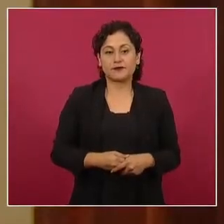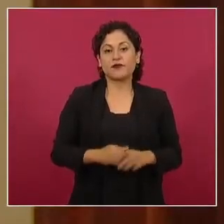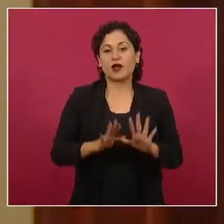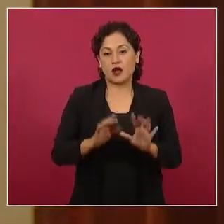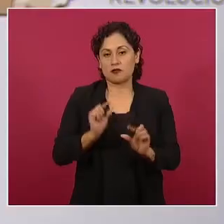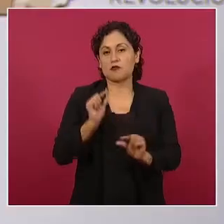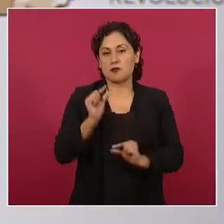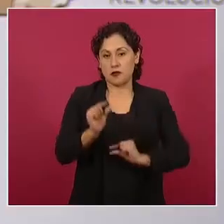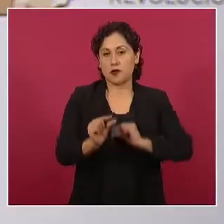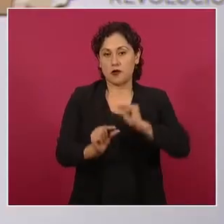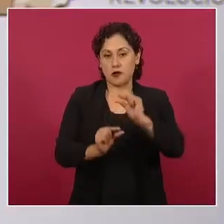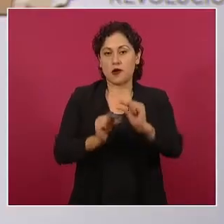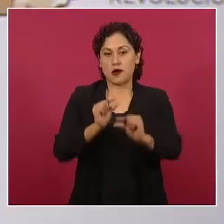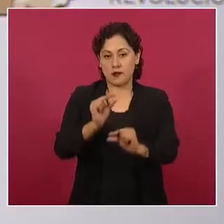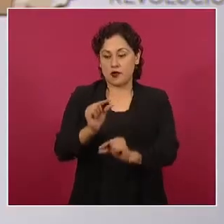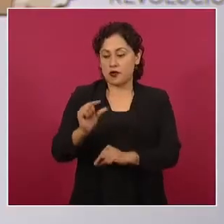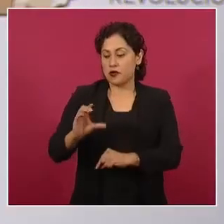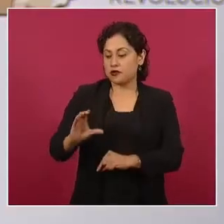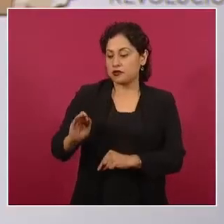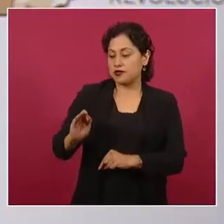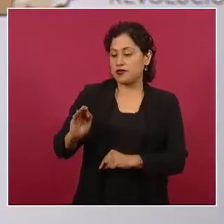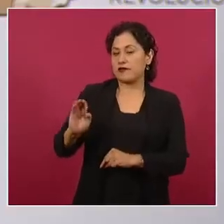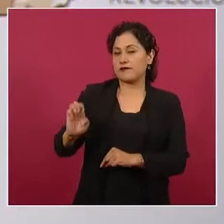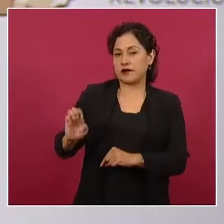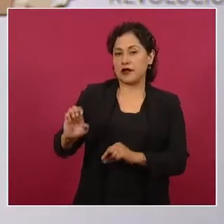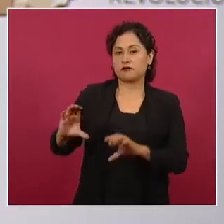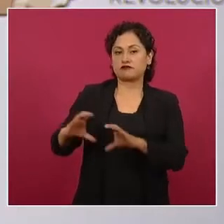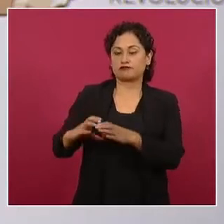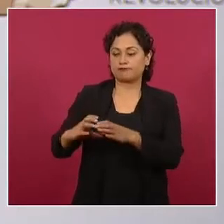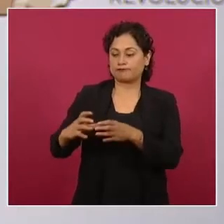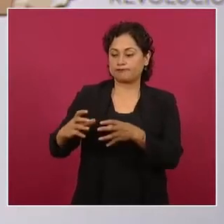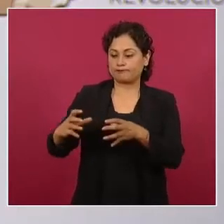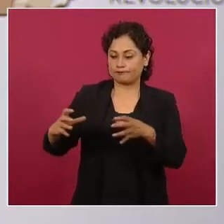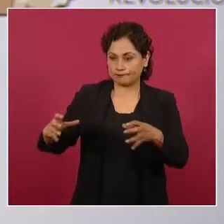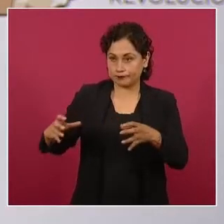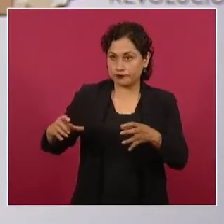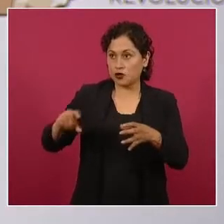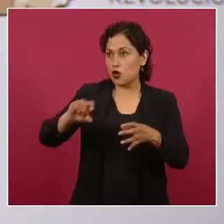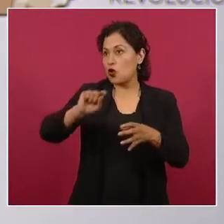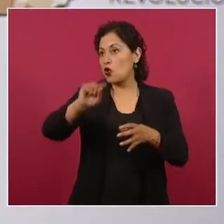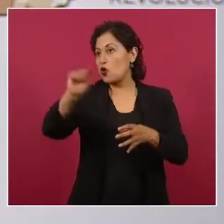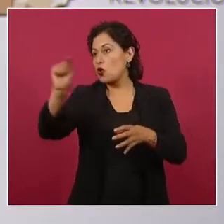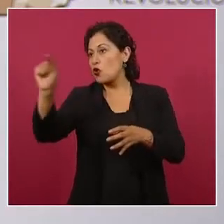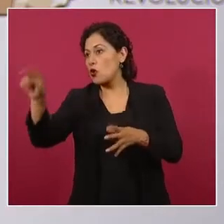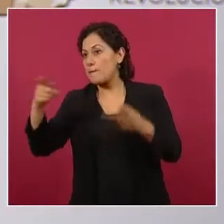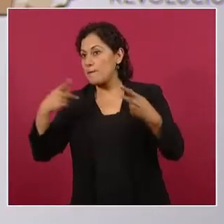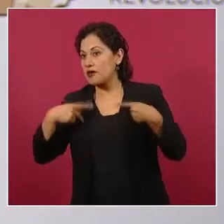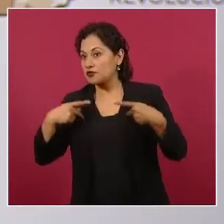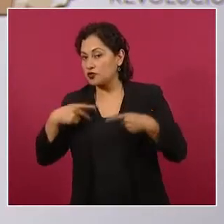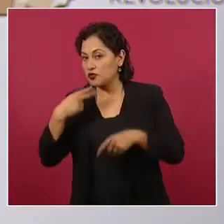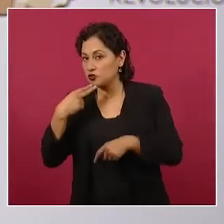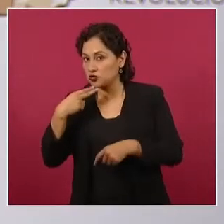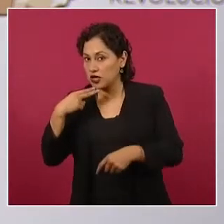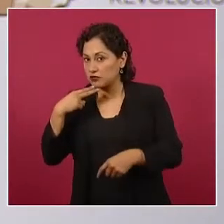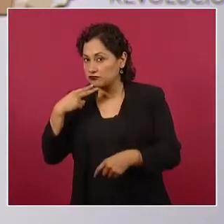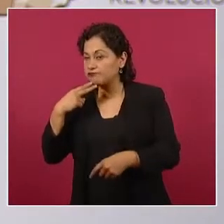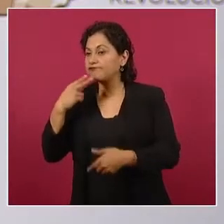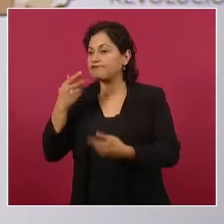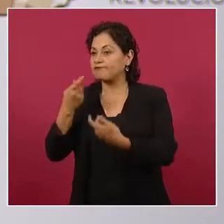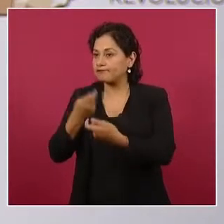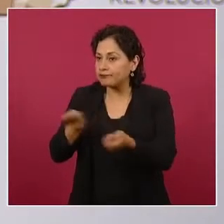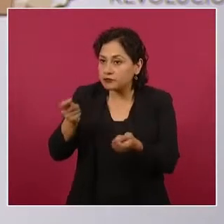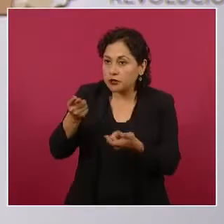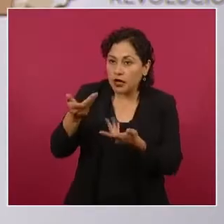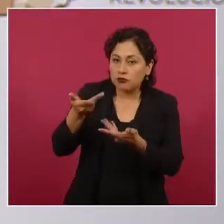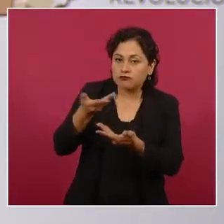poco va a iniciarse ya un diálogo con consumidores y un